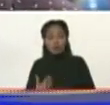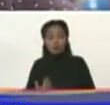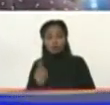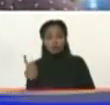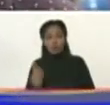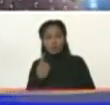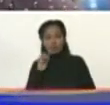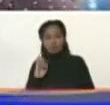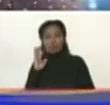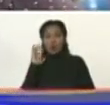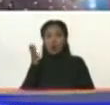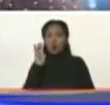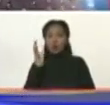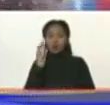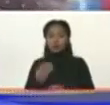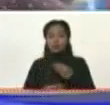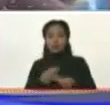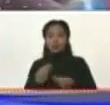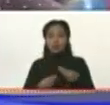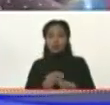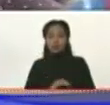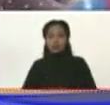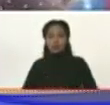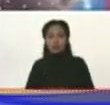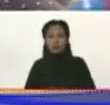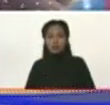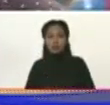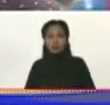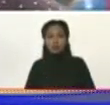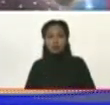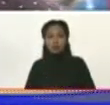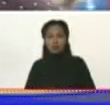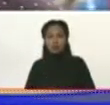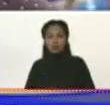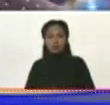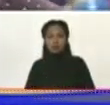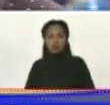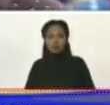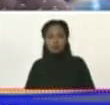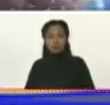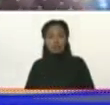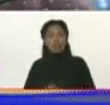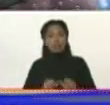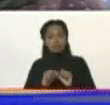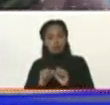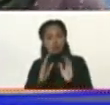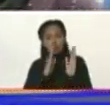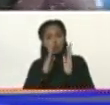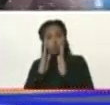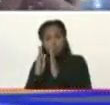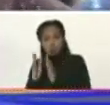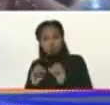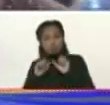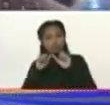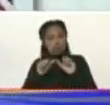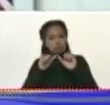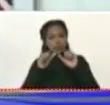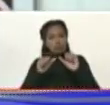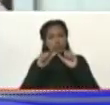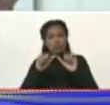en el congreso. Que ça soit une organisation permanente. Que sea una organización permanente.